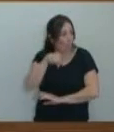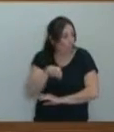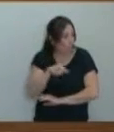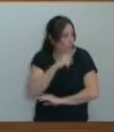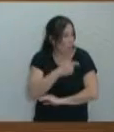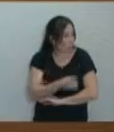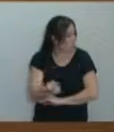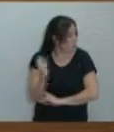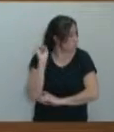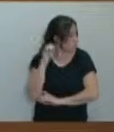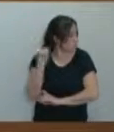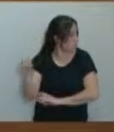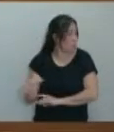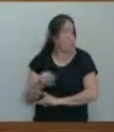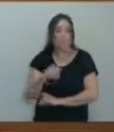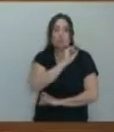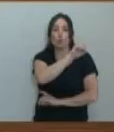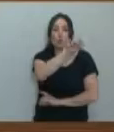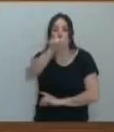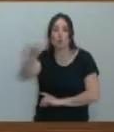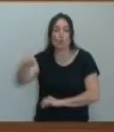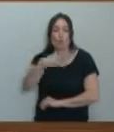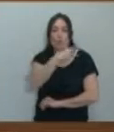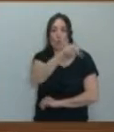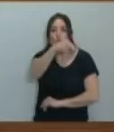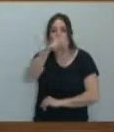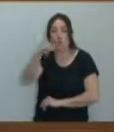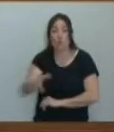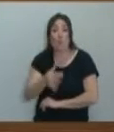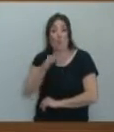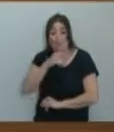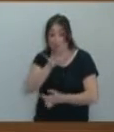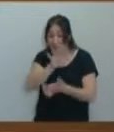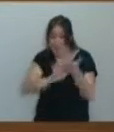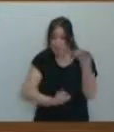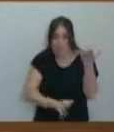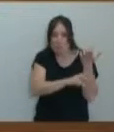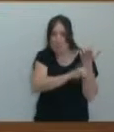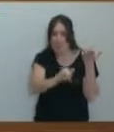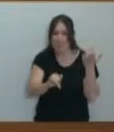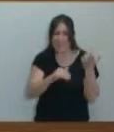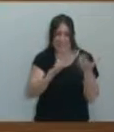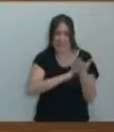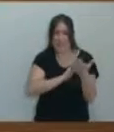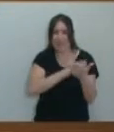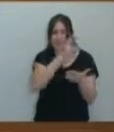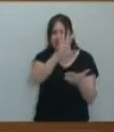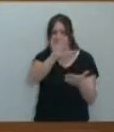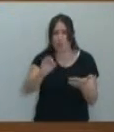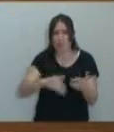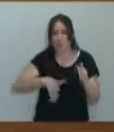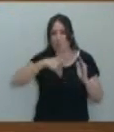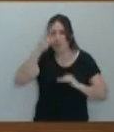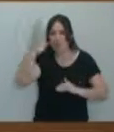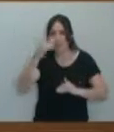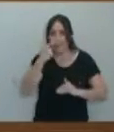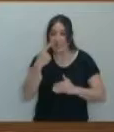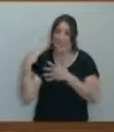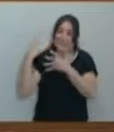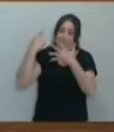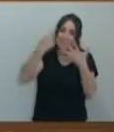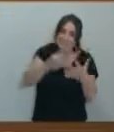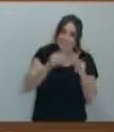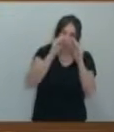negándolo aquí en esta Cámara cuando tienen delante un informe que, como usted decía, tiene más de 350 páginas, tiene 6 años de